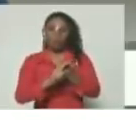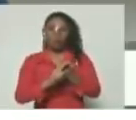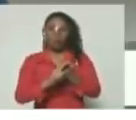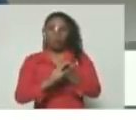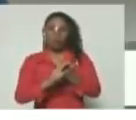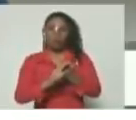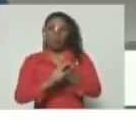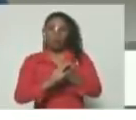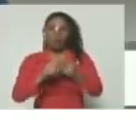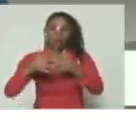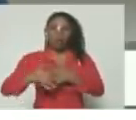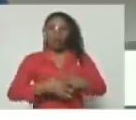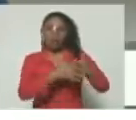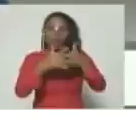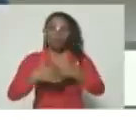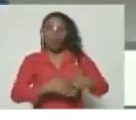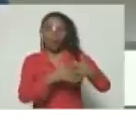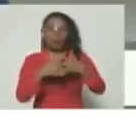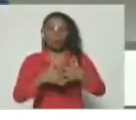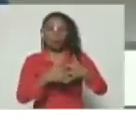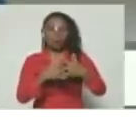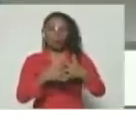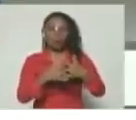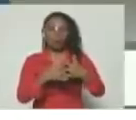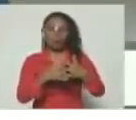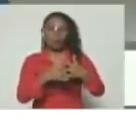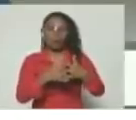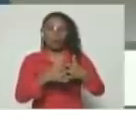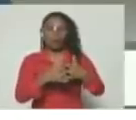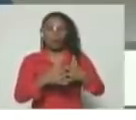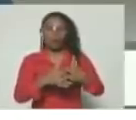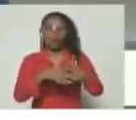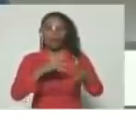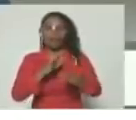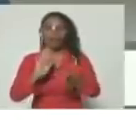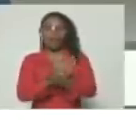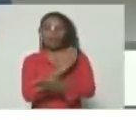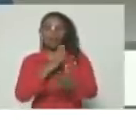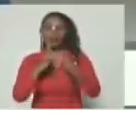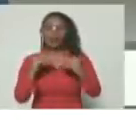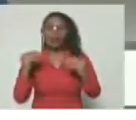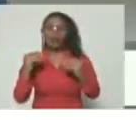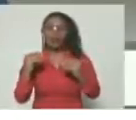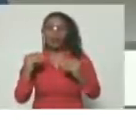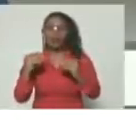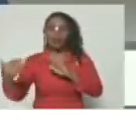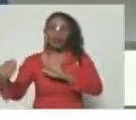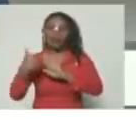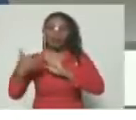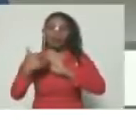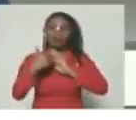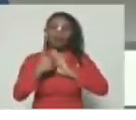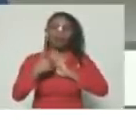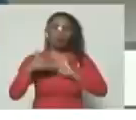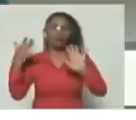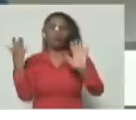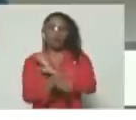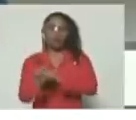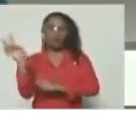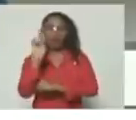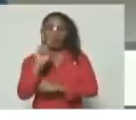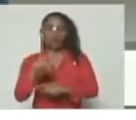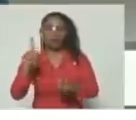que los Estados Unidos de Norteamérica y la Unión Europea levanten todas las sanciones sobre Venezuela. Dos,